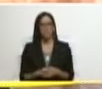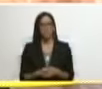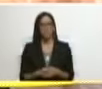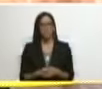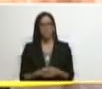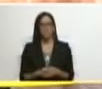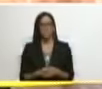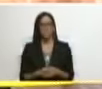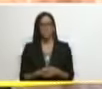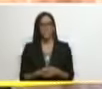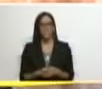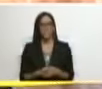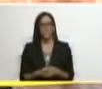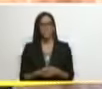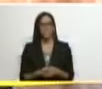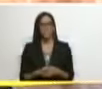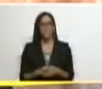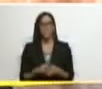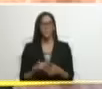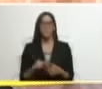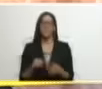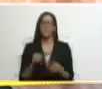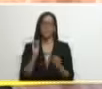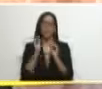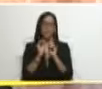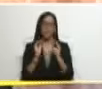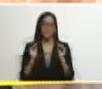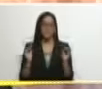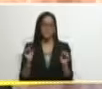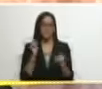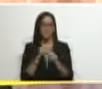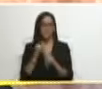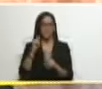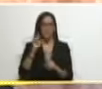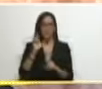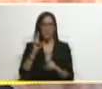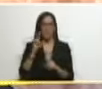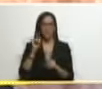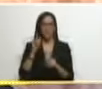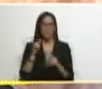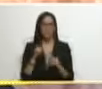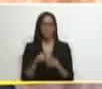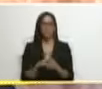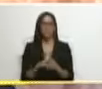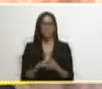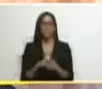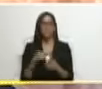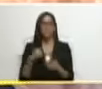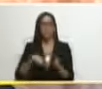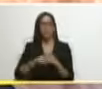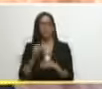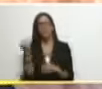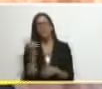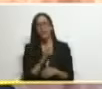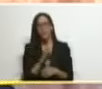Y Netanyahu declara desde Tel Aviv, dice Netanyahu, los matamos,